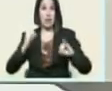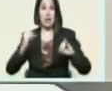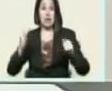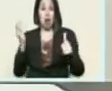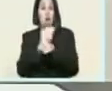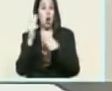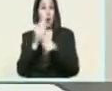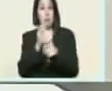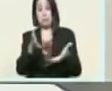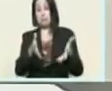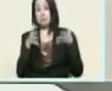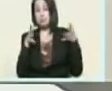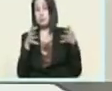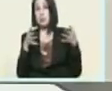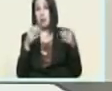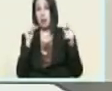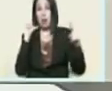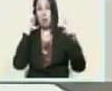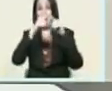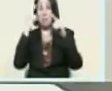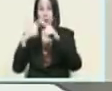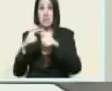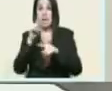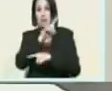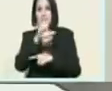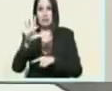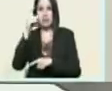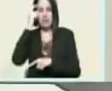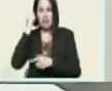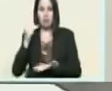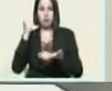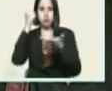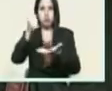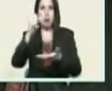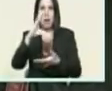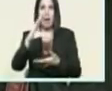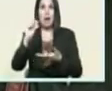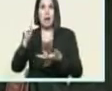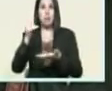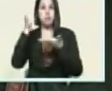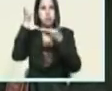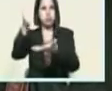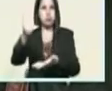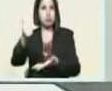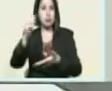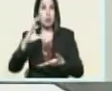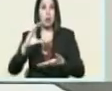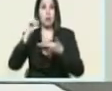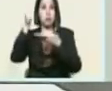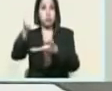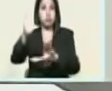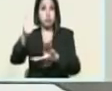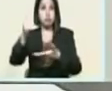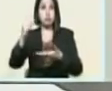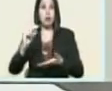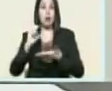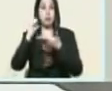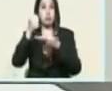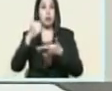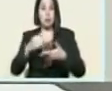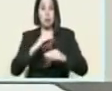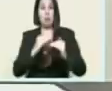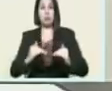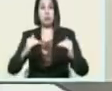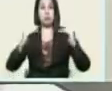vamos logrando consolidar la meta de los CLAP cada 15 días. CLAP fortalecido. Porque el clan nació para crecer,